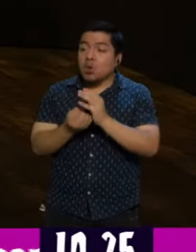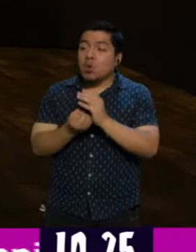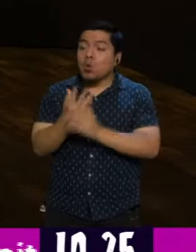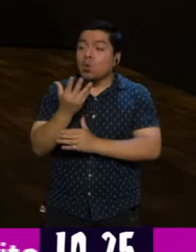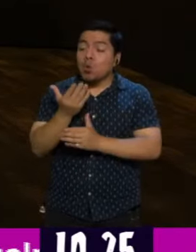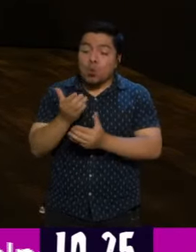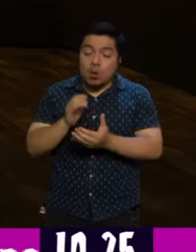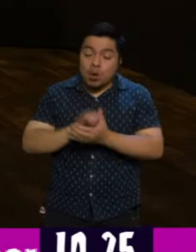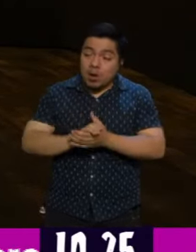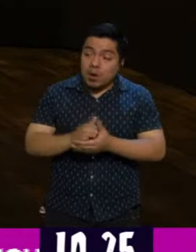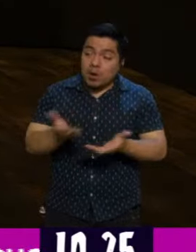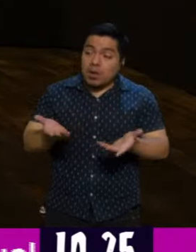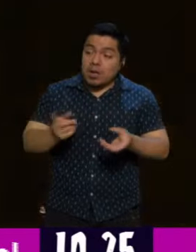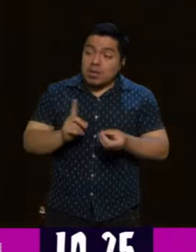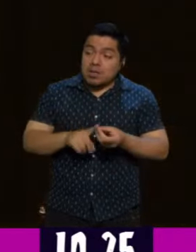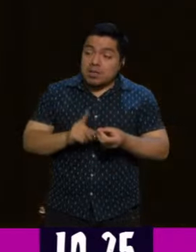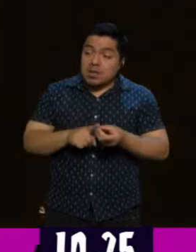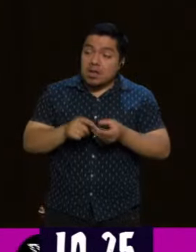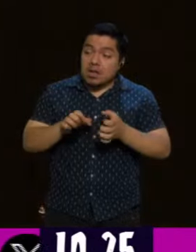marido?